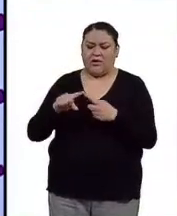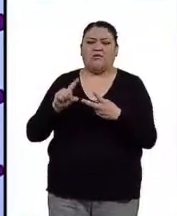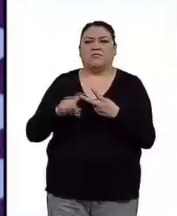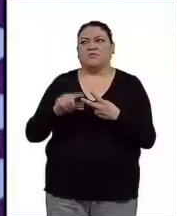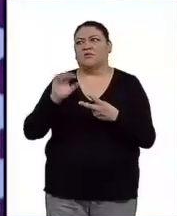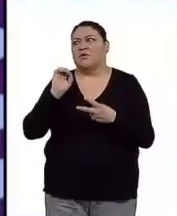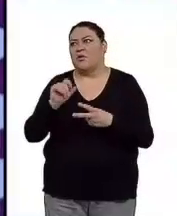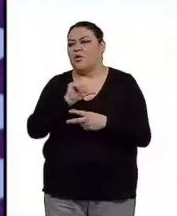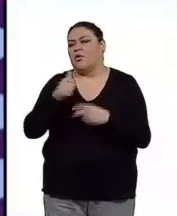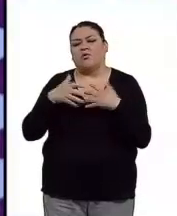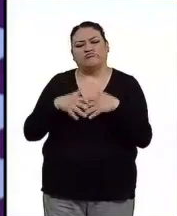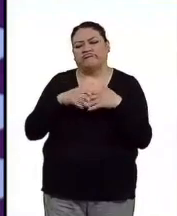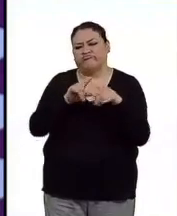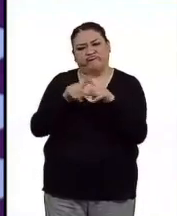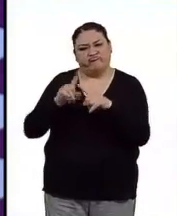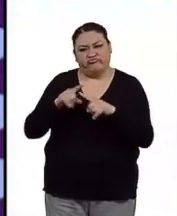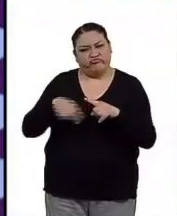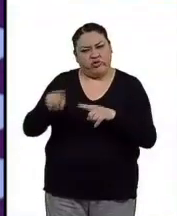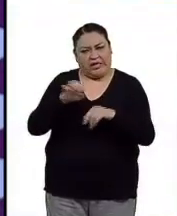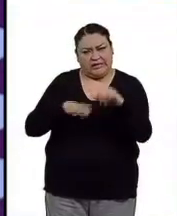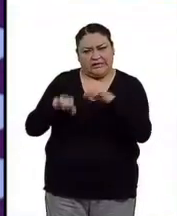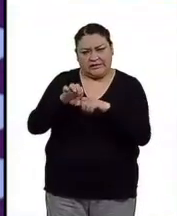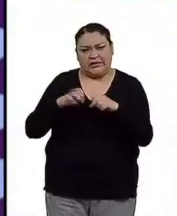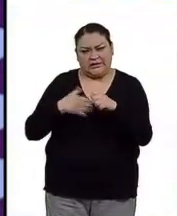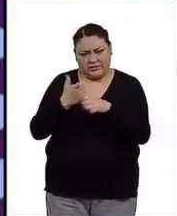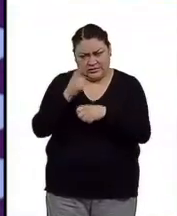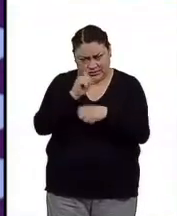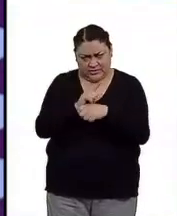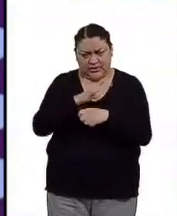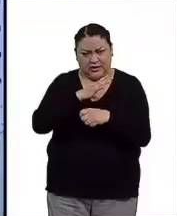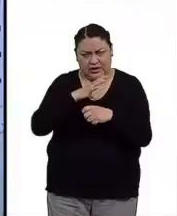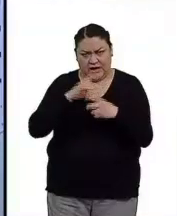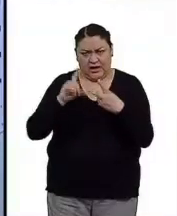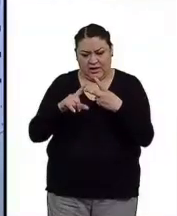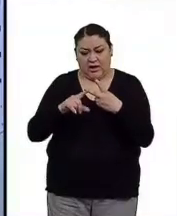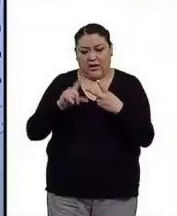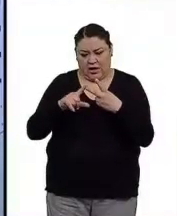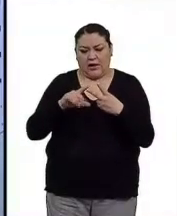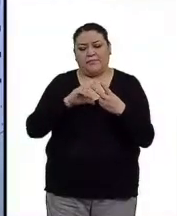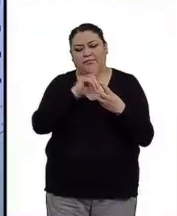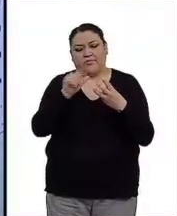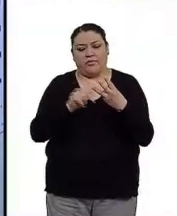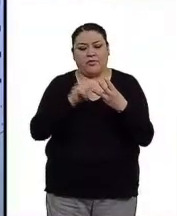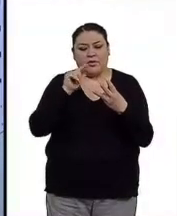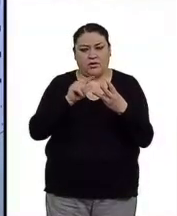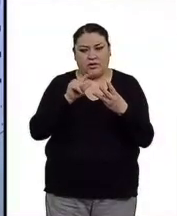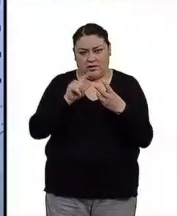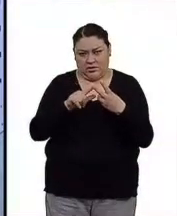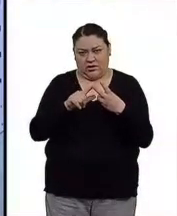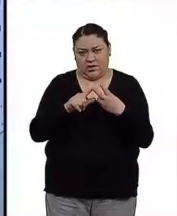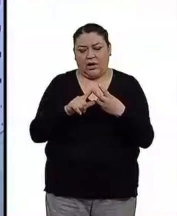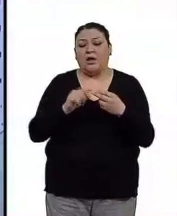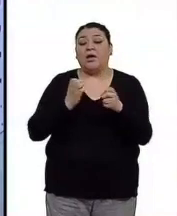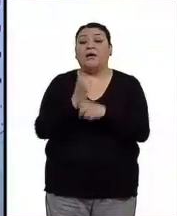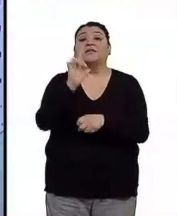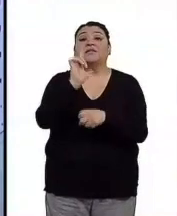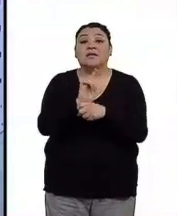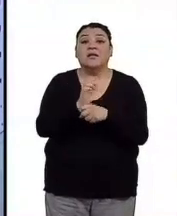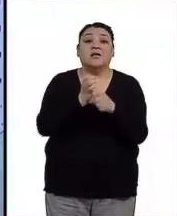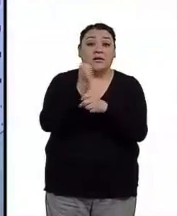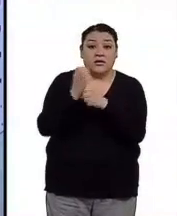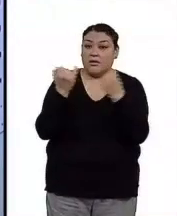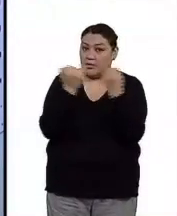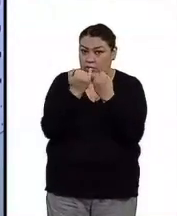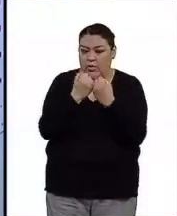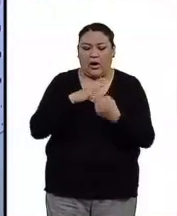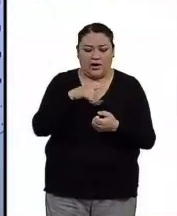algunas otras empresas estatales, pero a nivel federal, pero también la ley contra la discriminación a niveles locales, no nada más en la Ciudad de